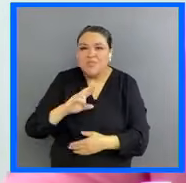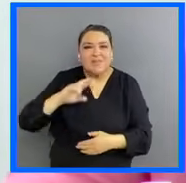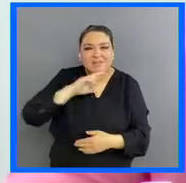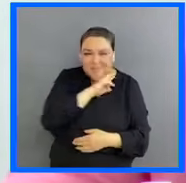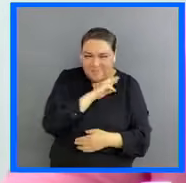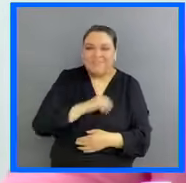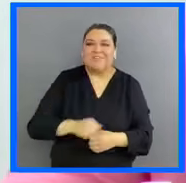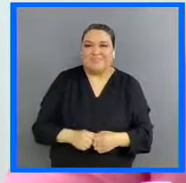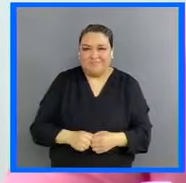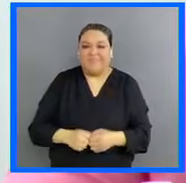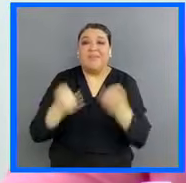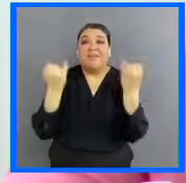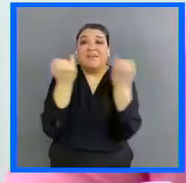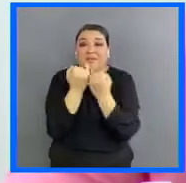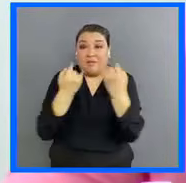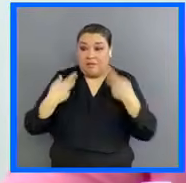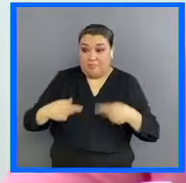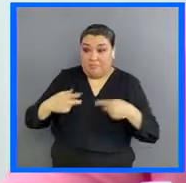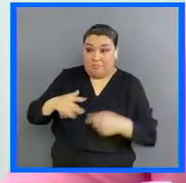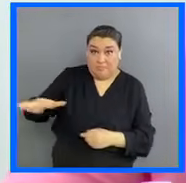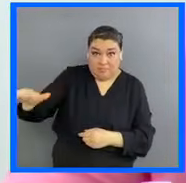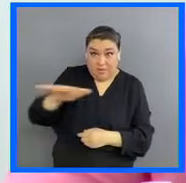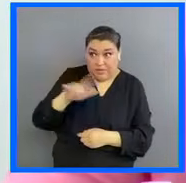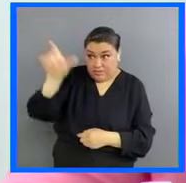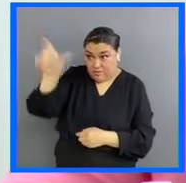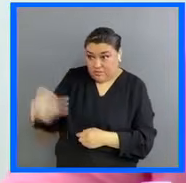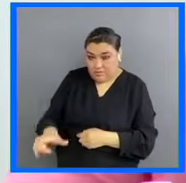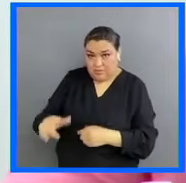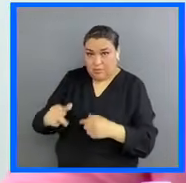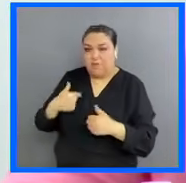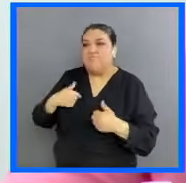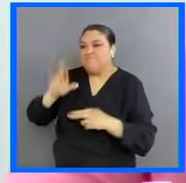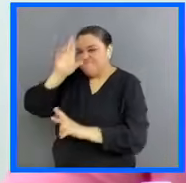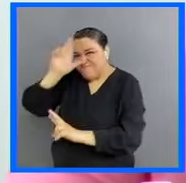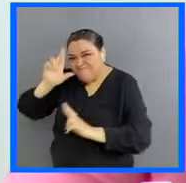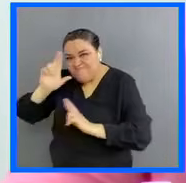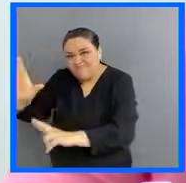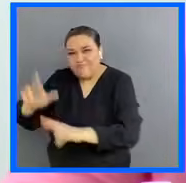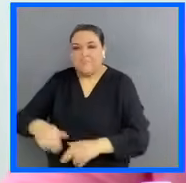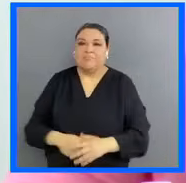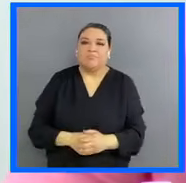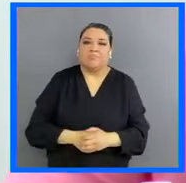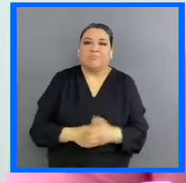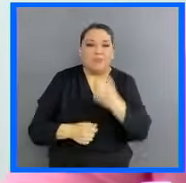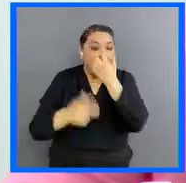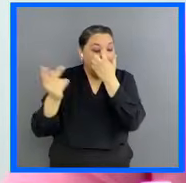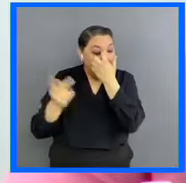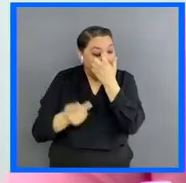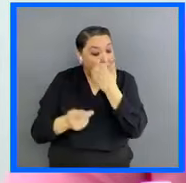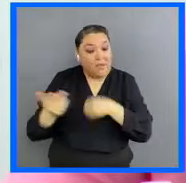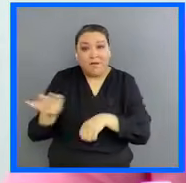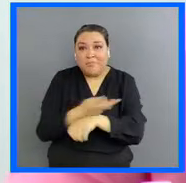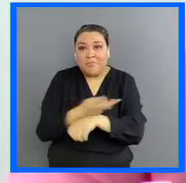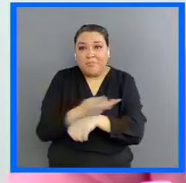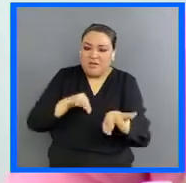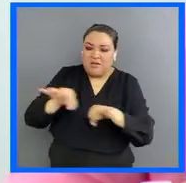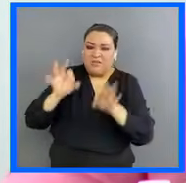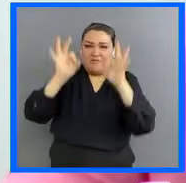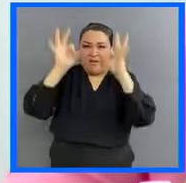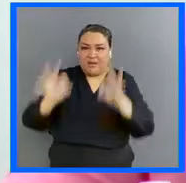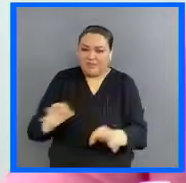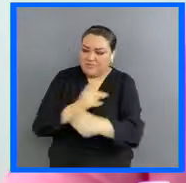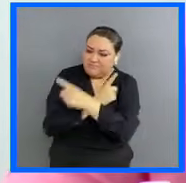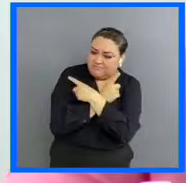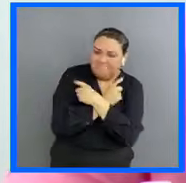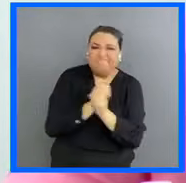la protección de la dignidad de las personas trabajadoras. ¿Qué es lo que se debe entender por un trabajo digno y decente? Y nos establece